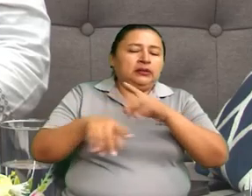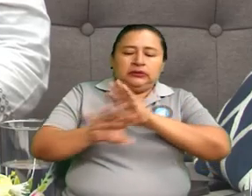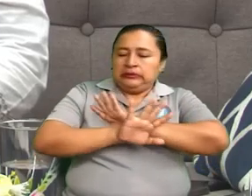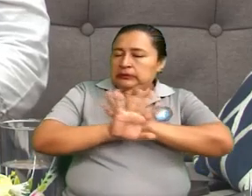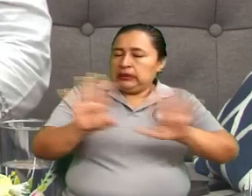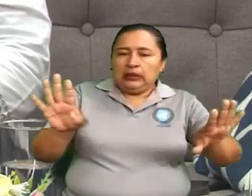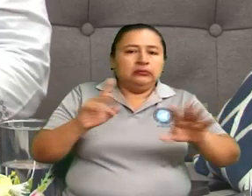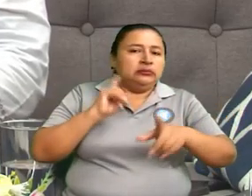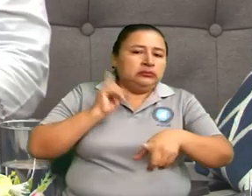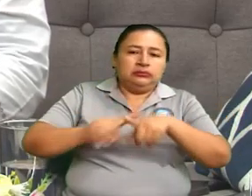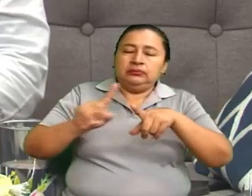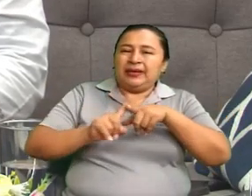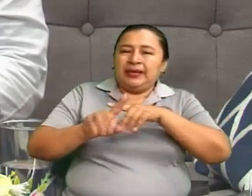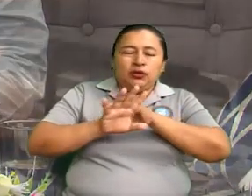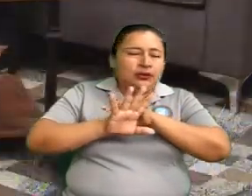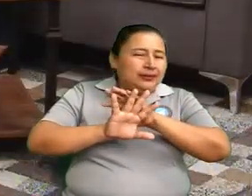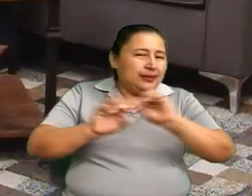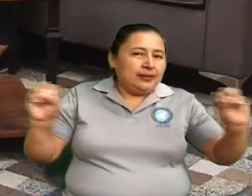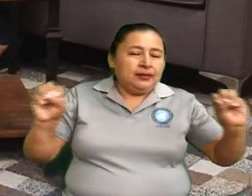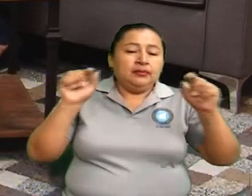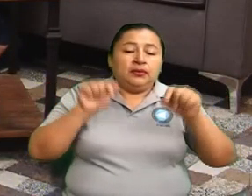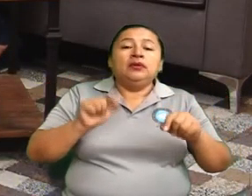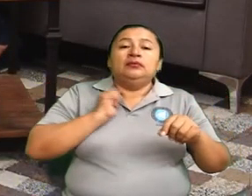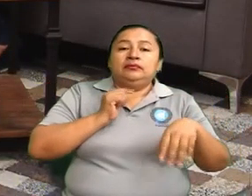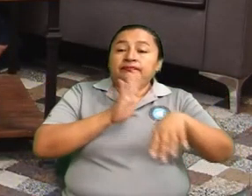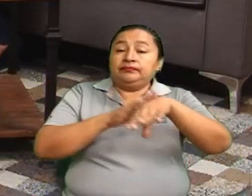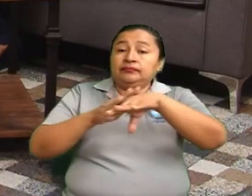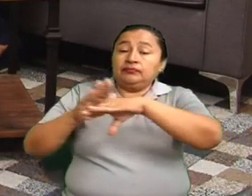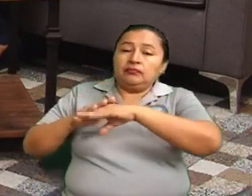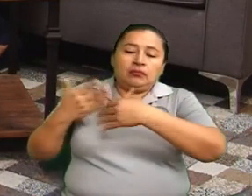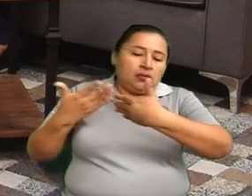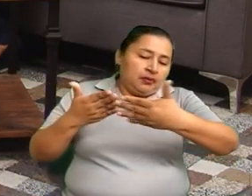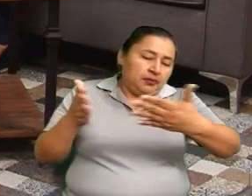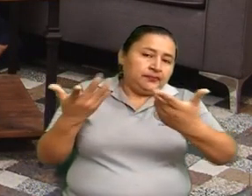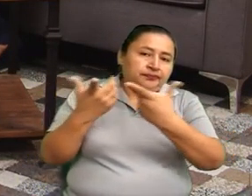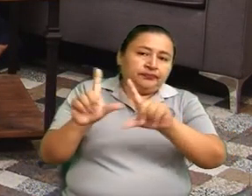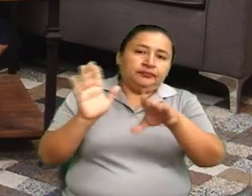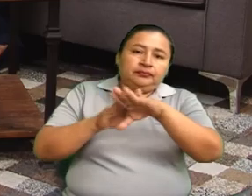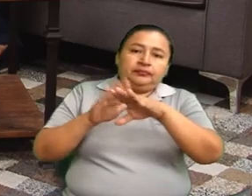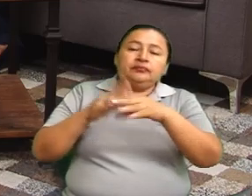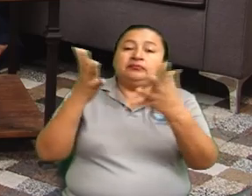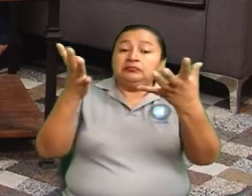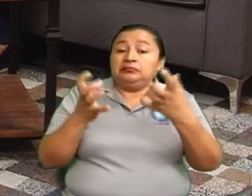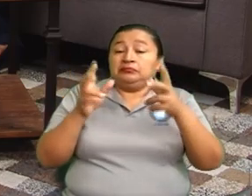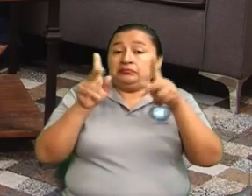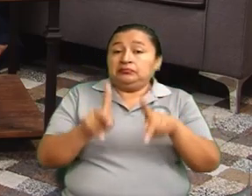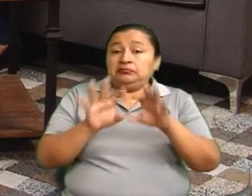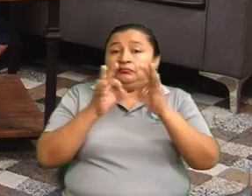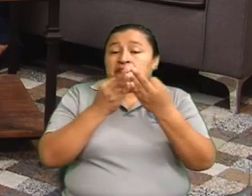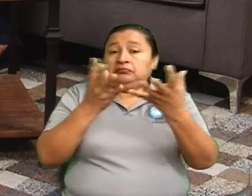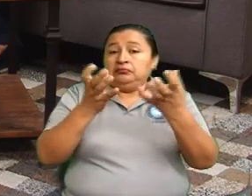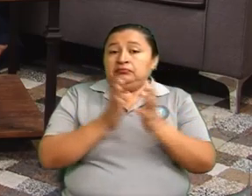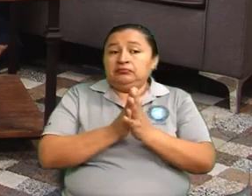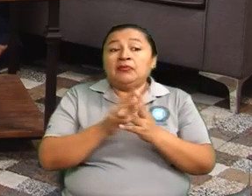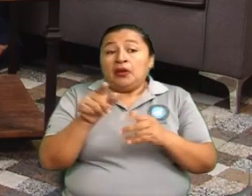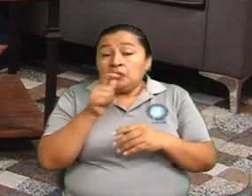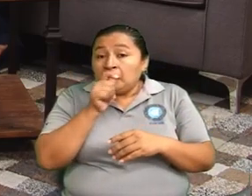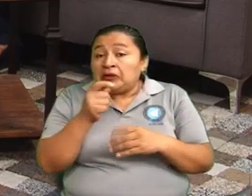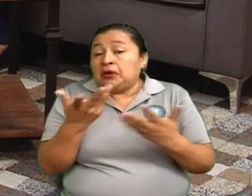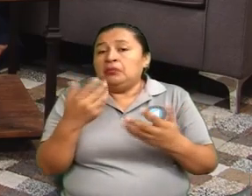totalmente gratis. Nosotros tenemos ahí, estamos convocando abiertamente a las familias que quieran. Si le interesa,